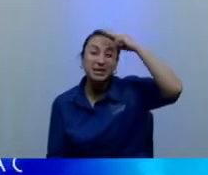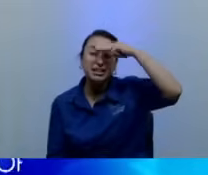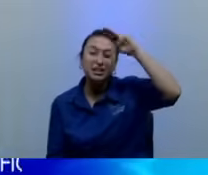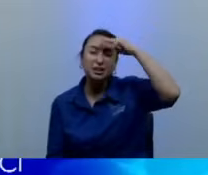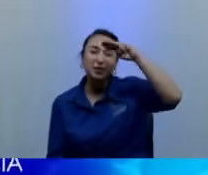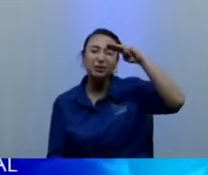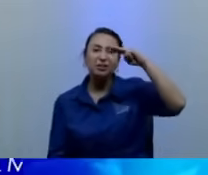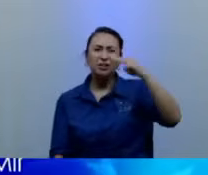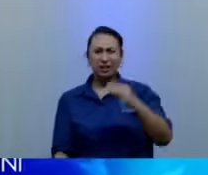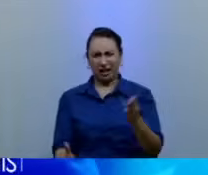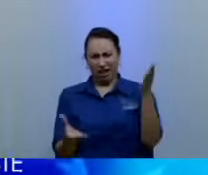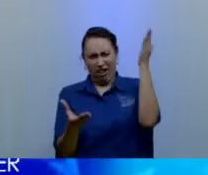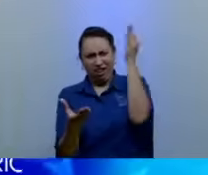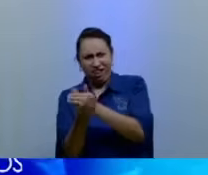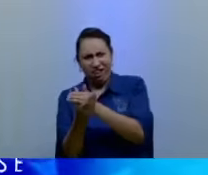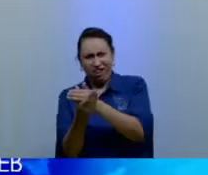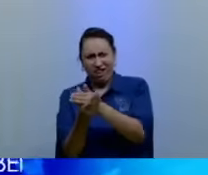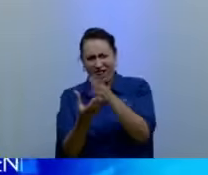Hasta hambre le da a uno, ¿verdad?